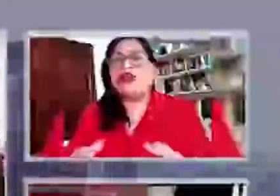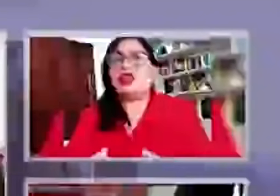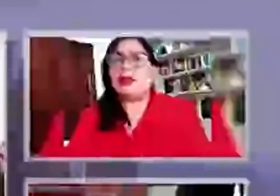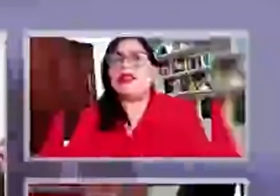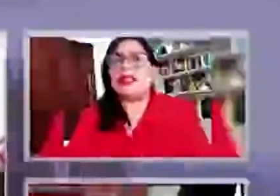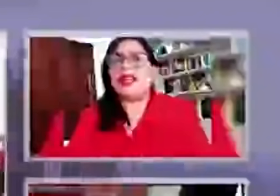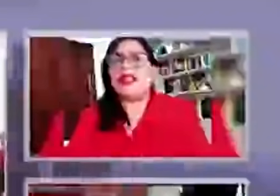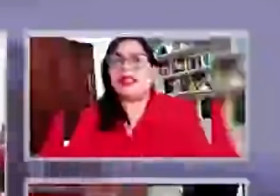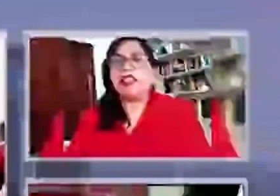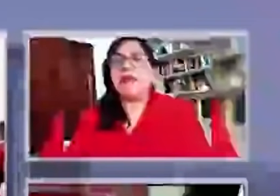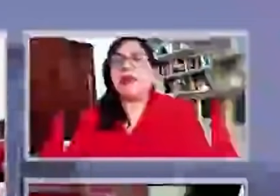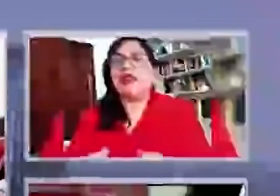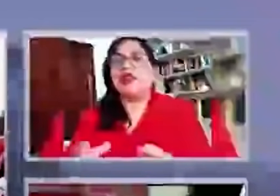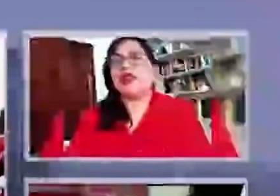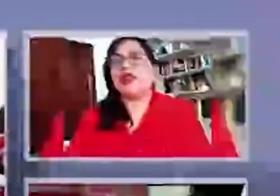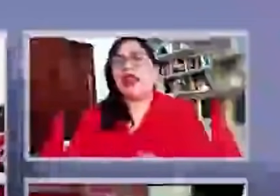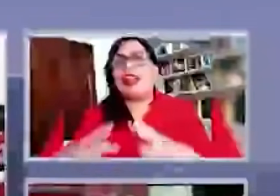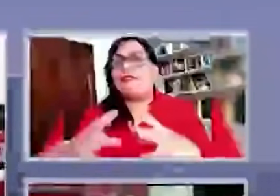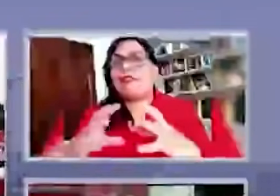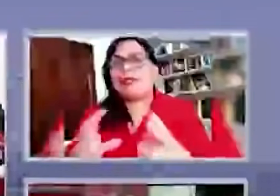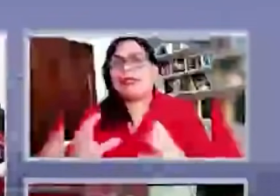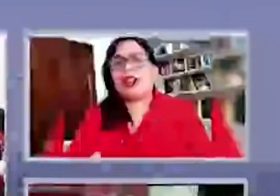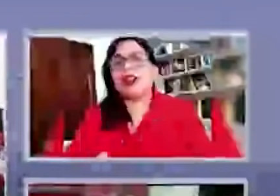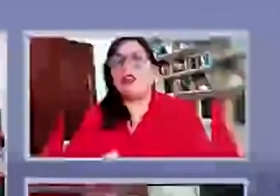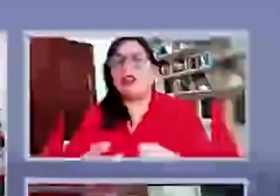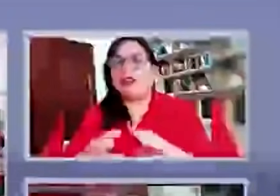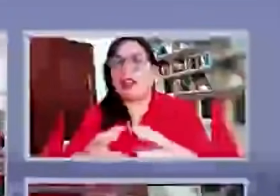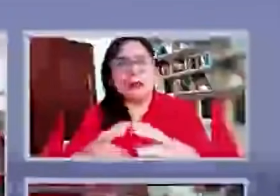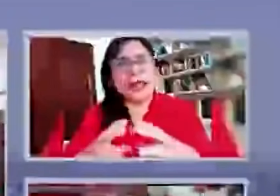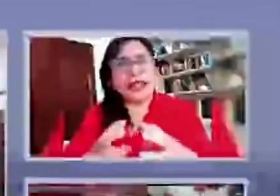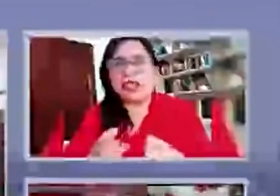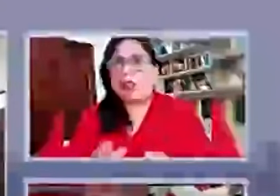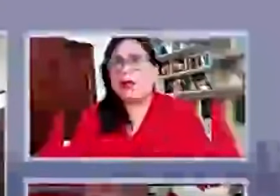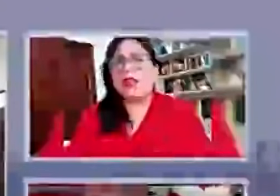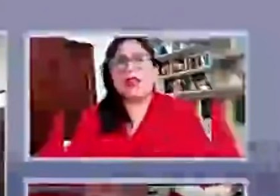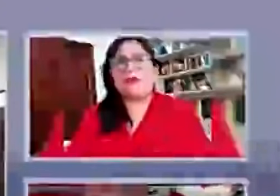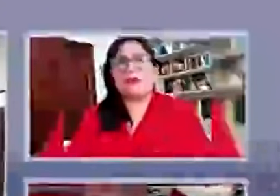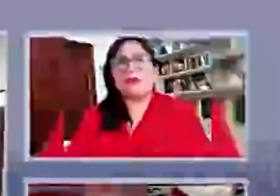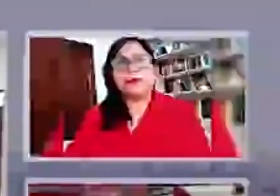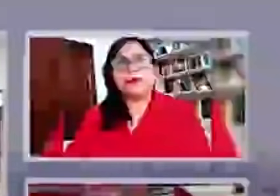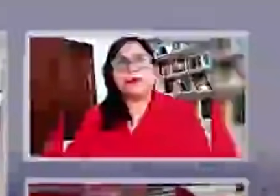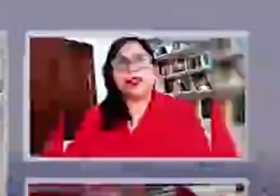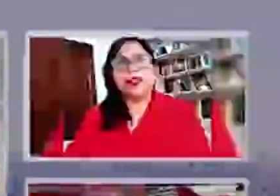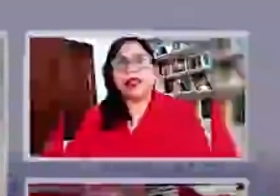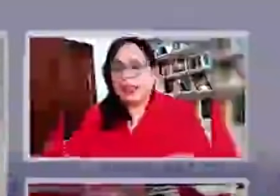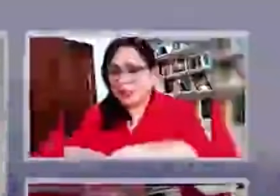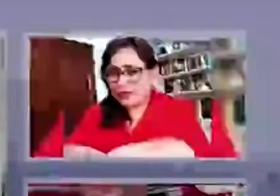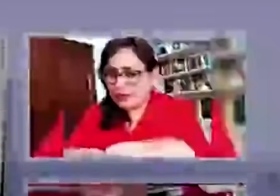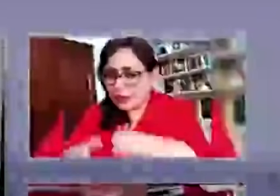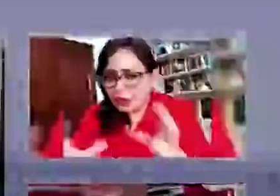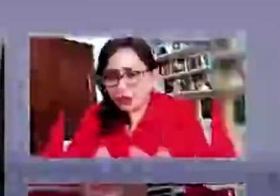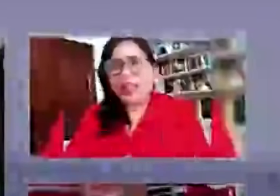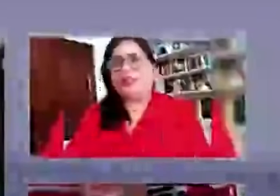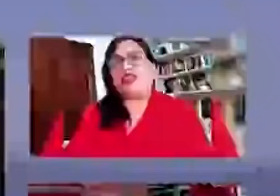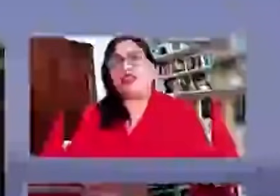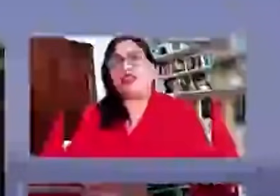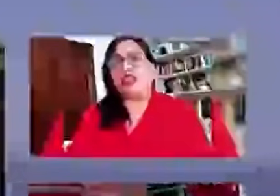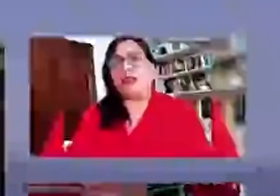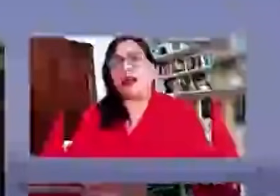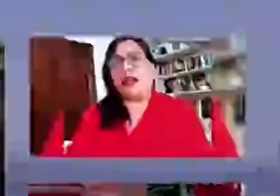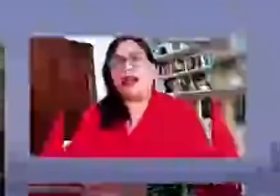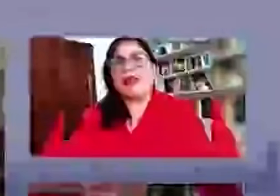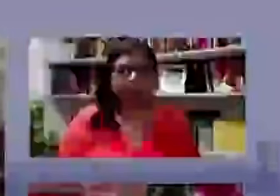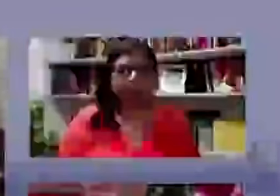Bueno, la situación en el país en estos momentos ya es crítica. Lo que debería hacer el señor Pedro Castillo